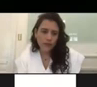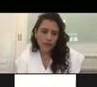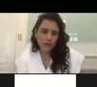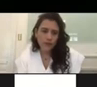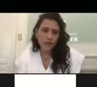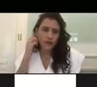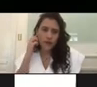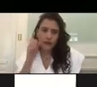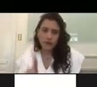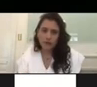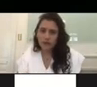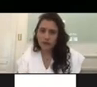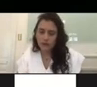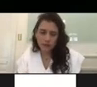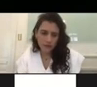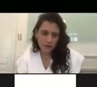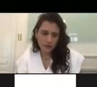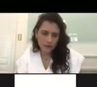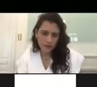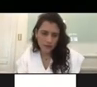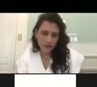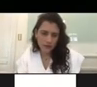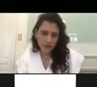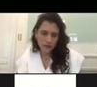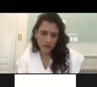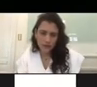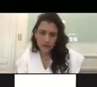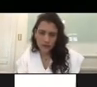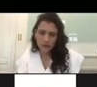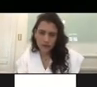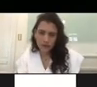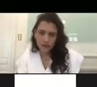tiempo. Sin embargo, como bien decía Roberto y toda la artillería